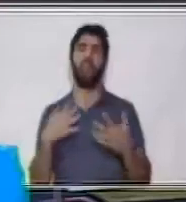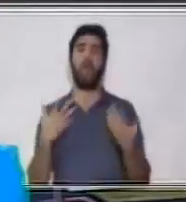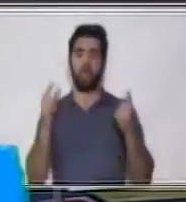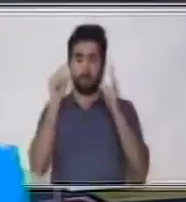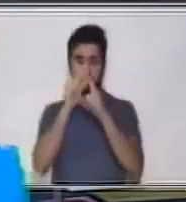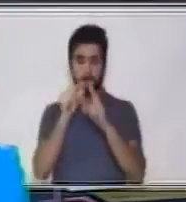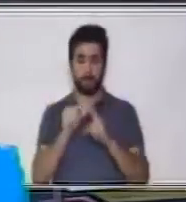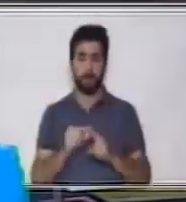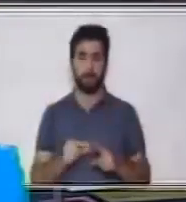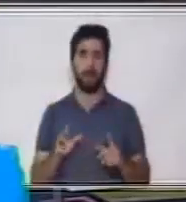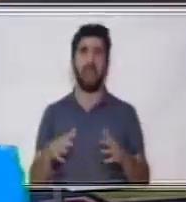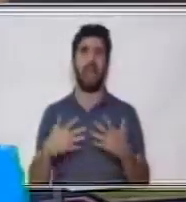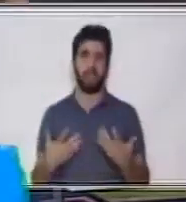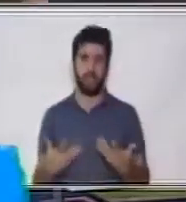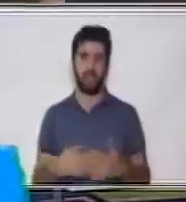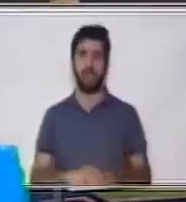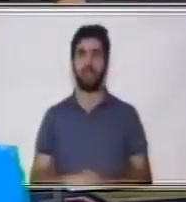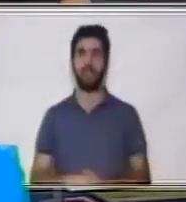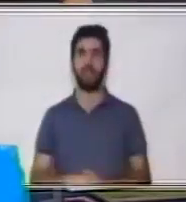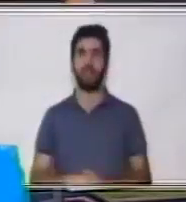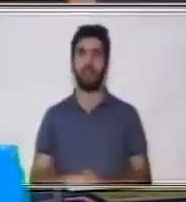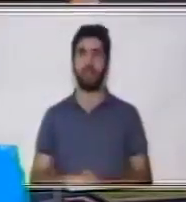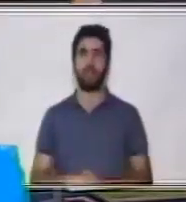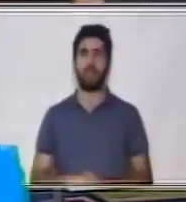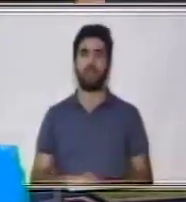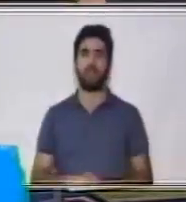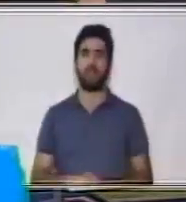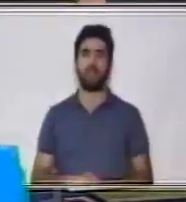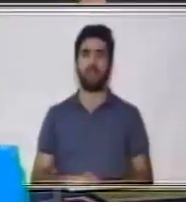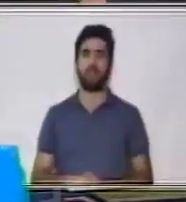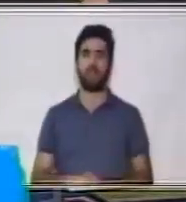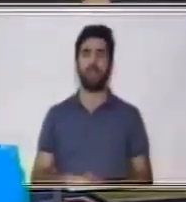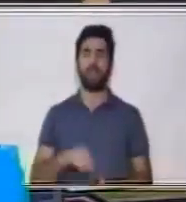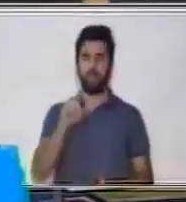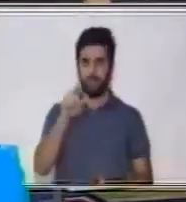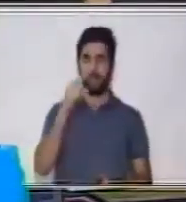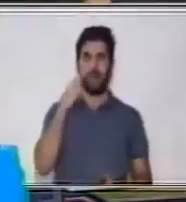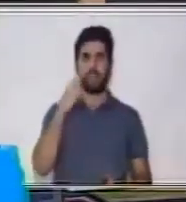Al campo semántico de frutas coloquémosle 5 palabras